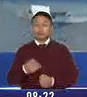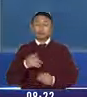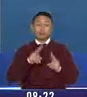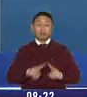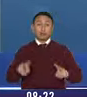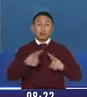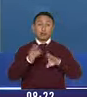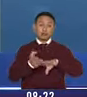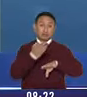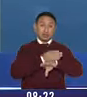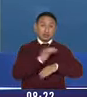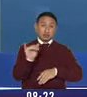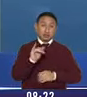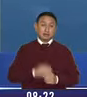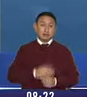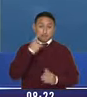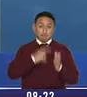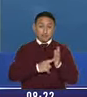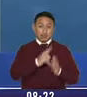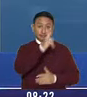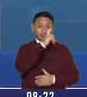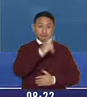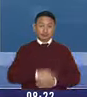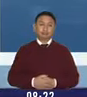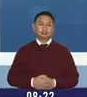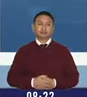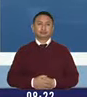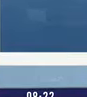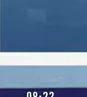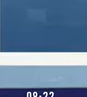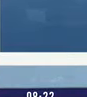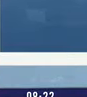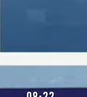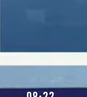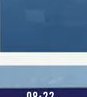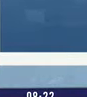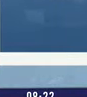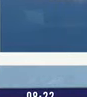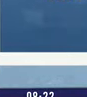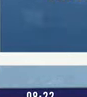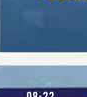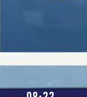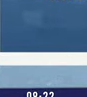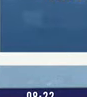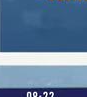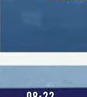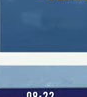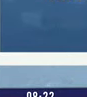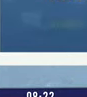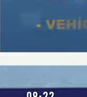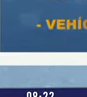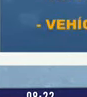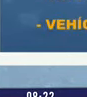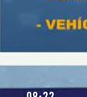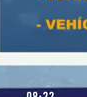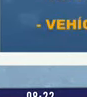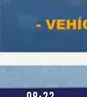que en el 2022. Para motos, $1 diario. Para vehículos livianos, $3 diarios. Para vehículos